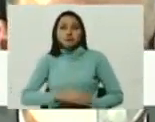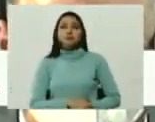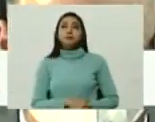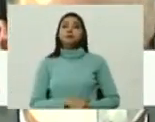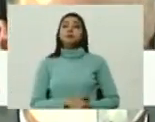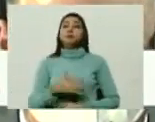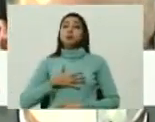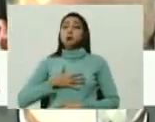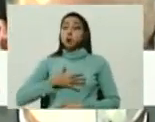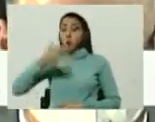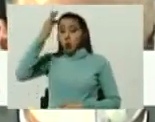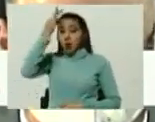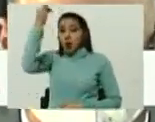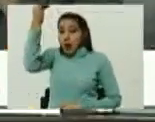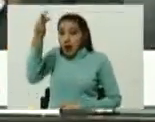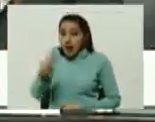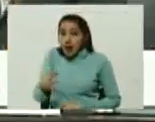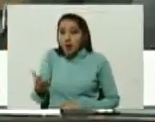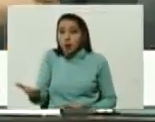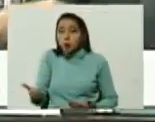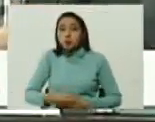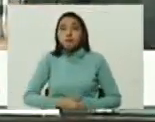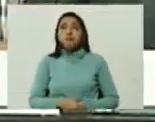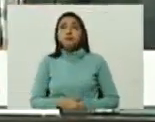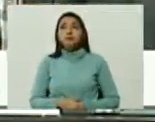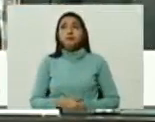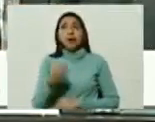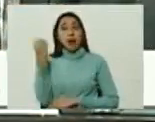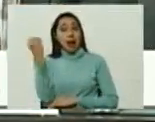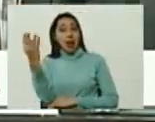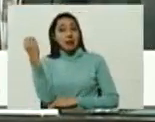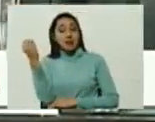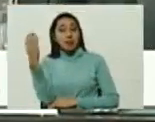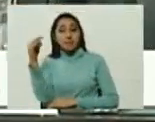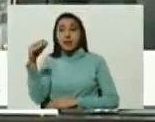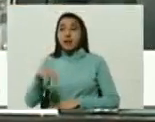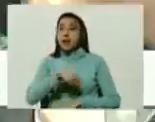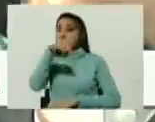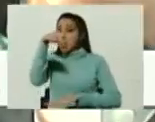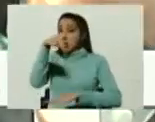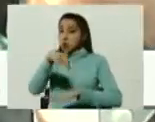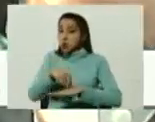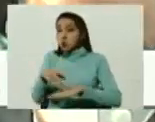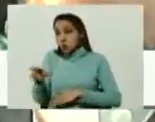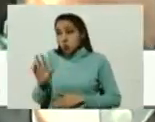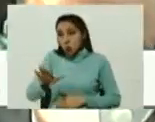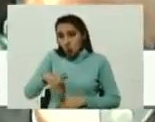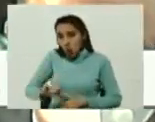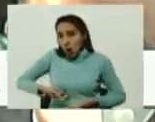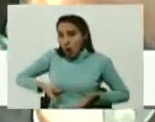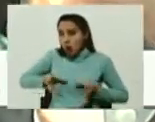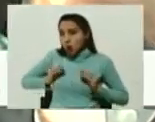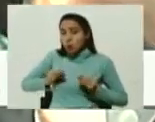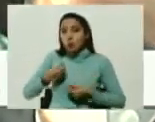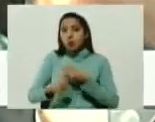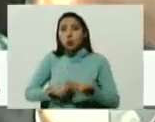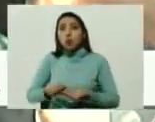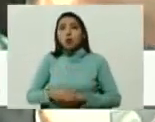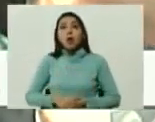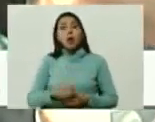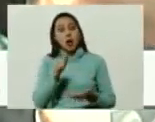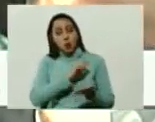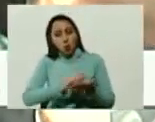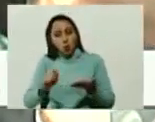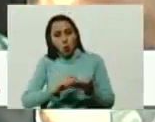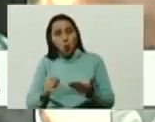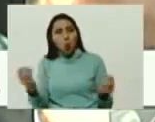creo que esta asamblea si usted así lo autoriza nombre la comisión que redacte el acuerdo